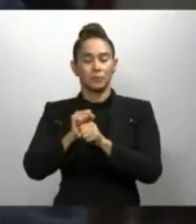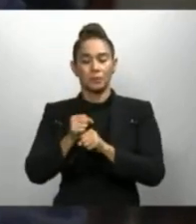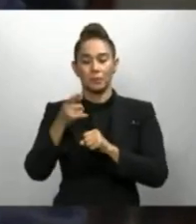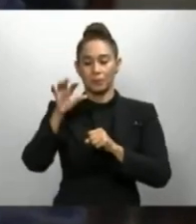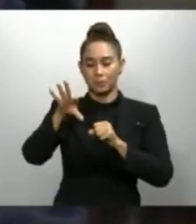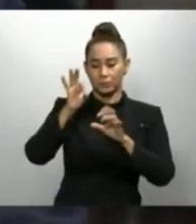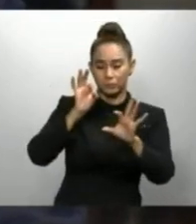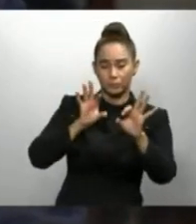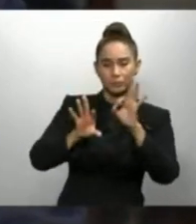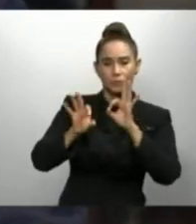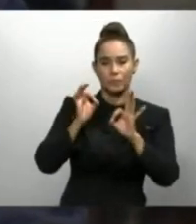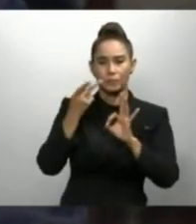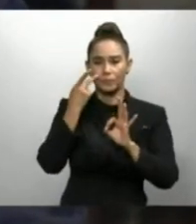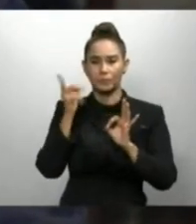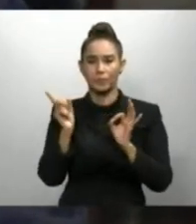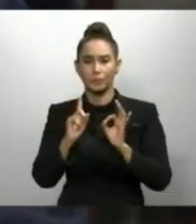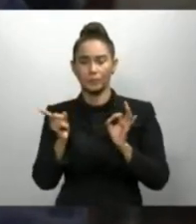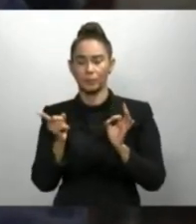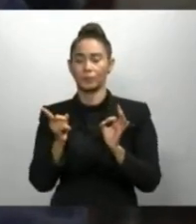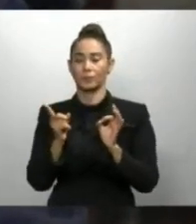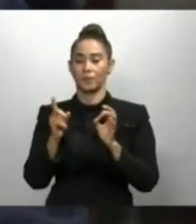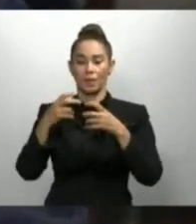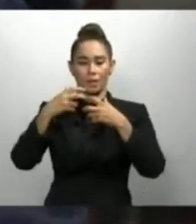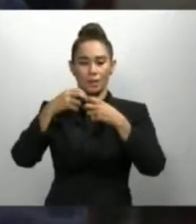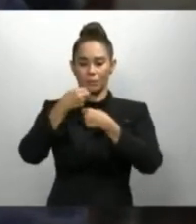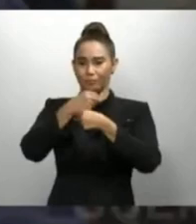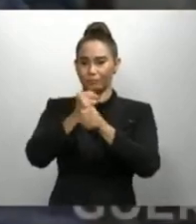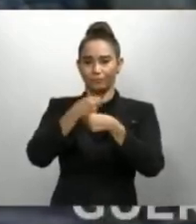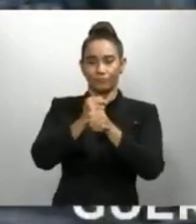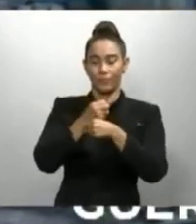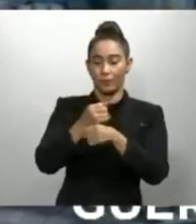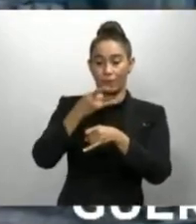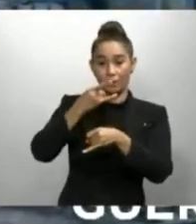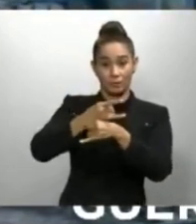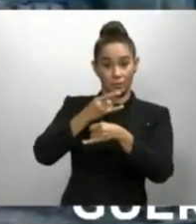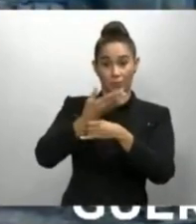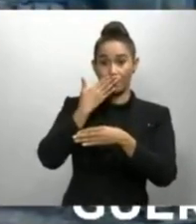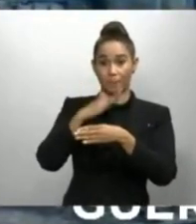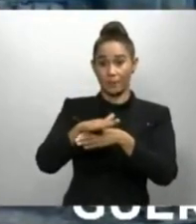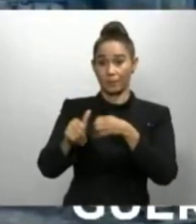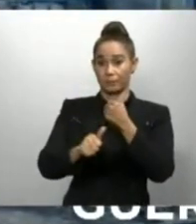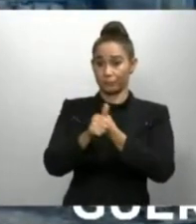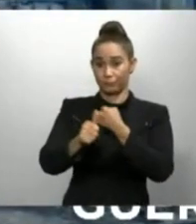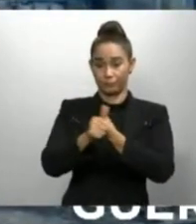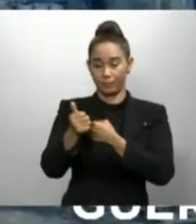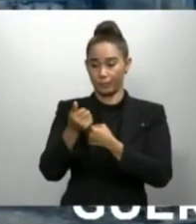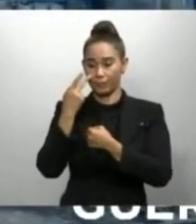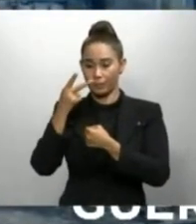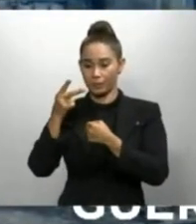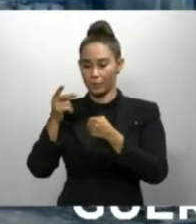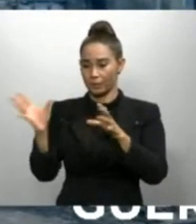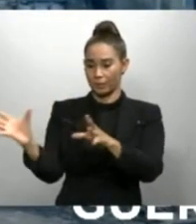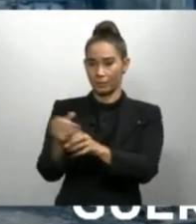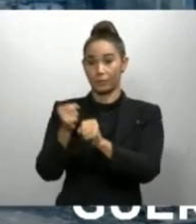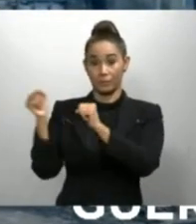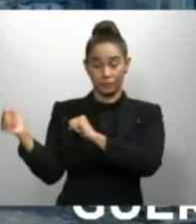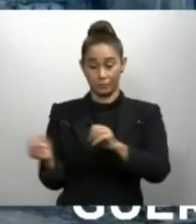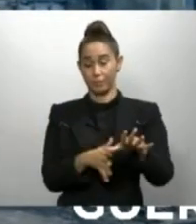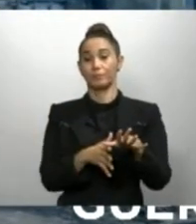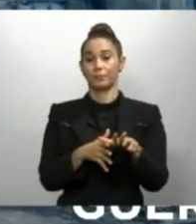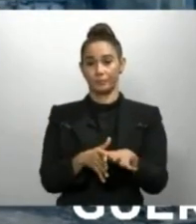intervenir y dejar inoperante a fábricas y a comercios ilegales en todo el país, cortando así la cadena